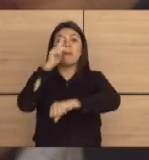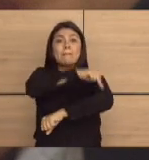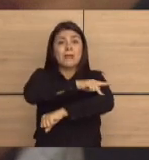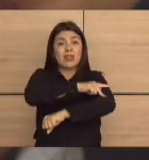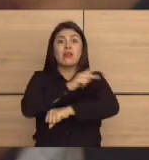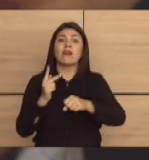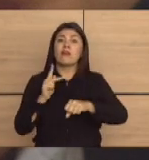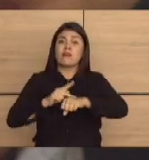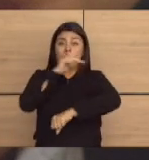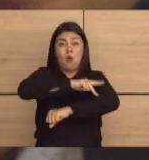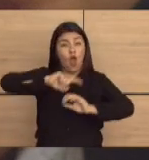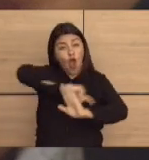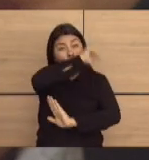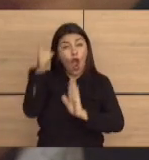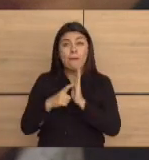carácter integral.